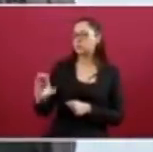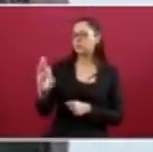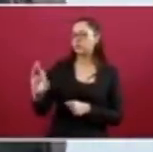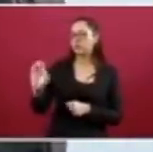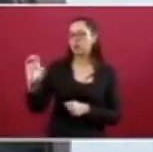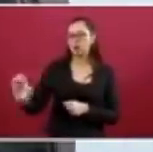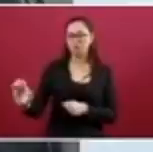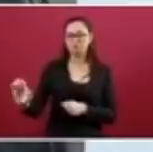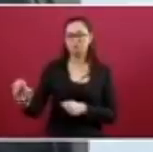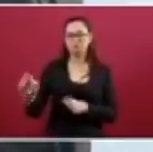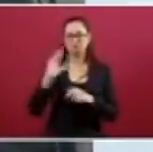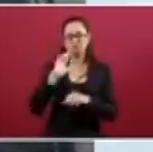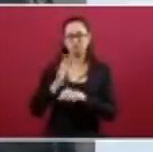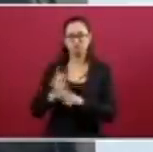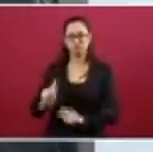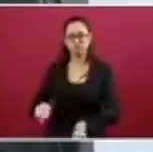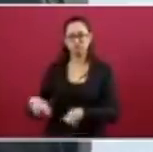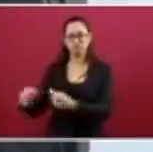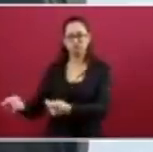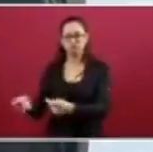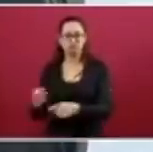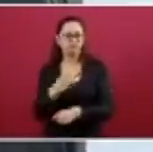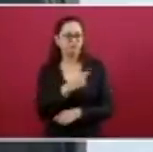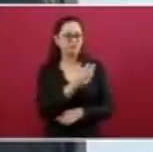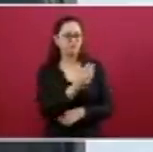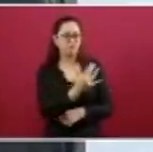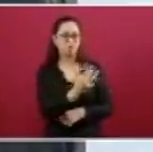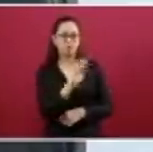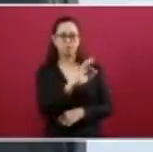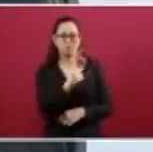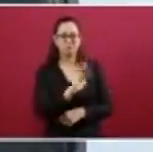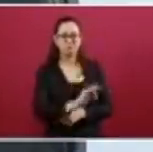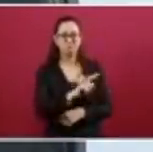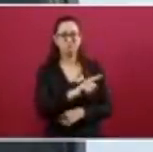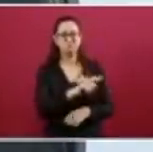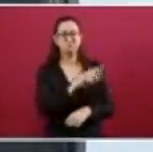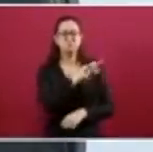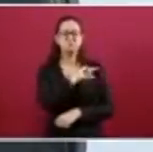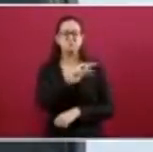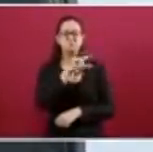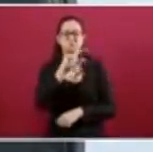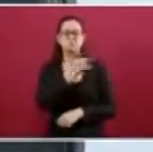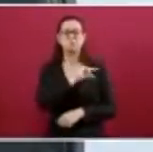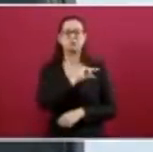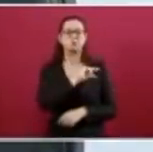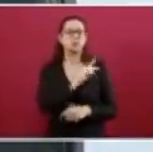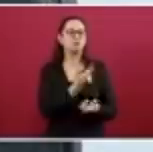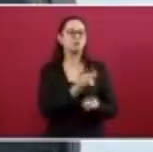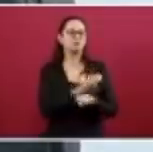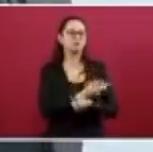particulares las que abastecen el mercado